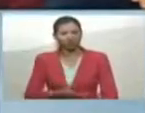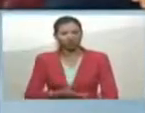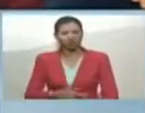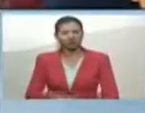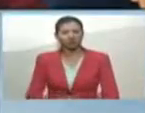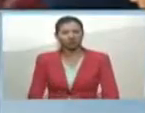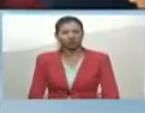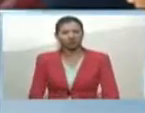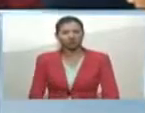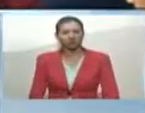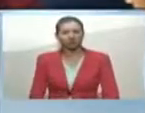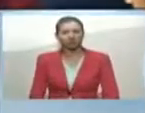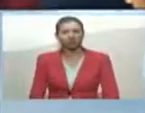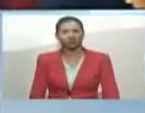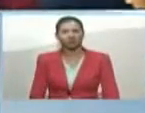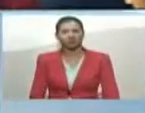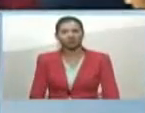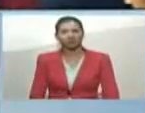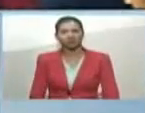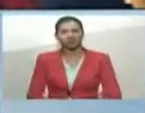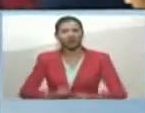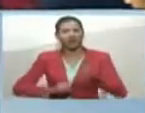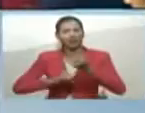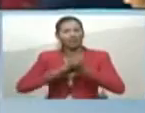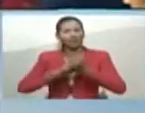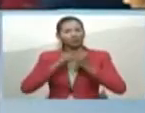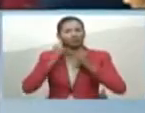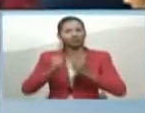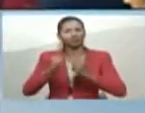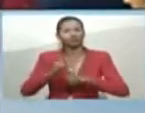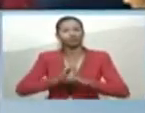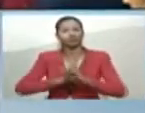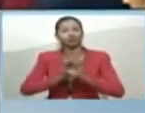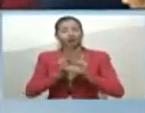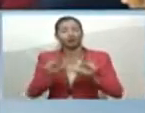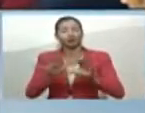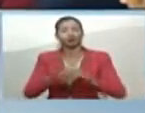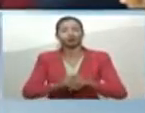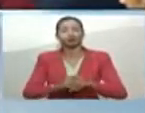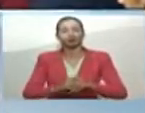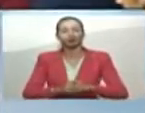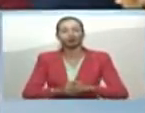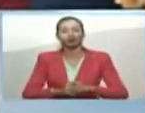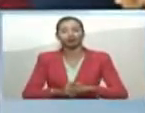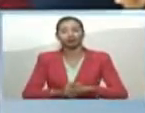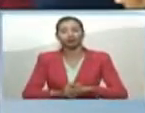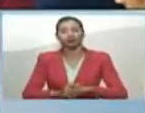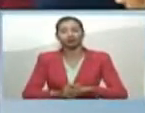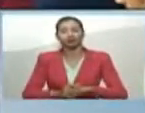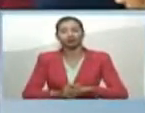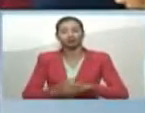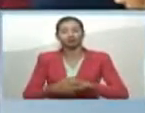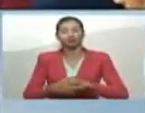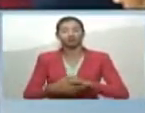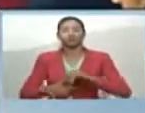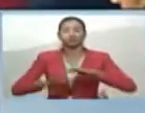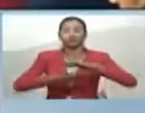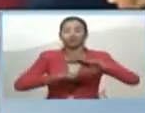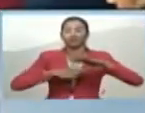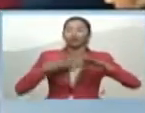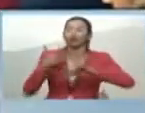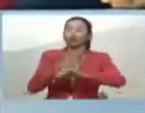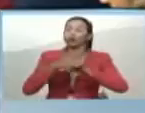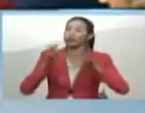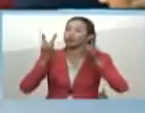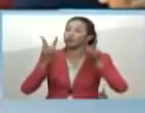A través del apoyo contundente a nuestra plataforma de gobierno, del nuevo